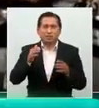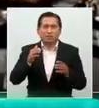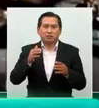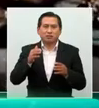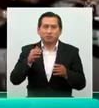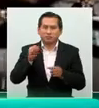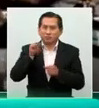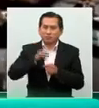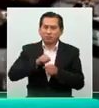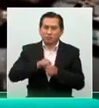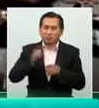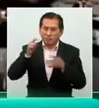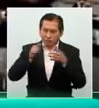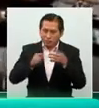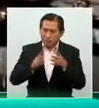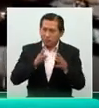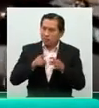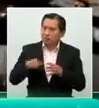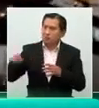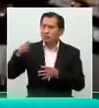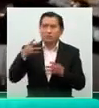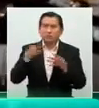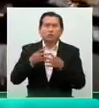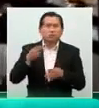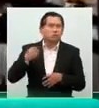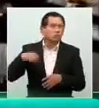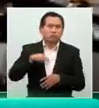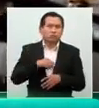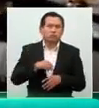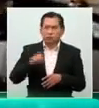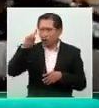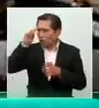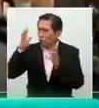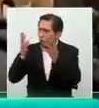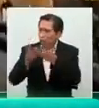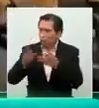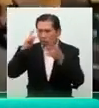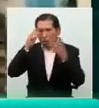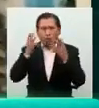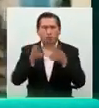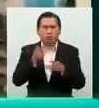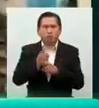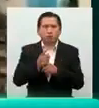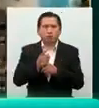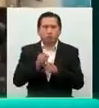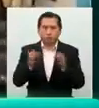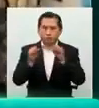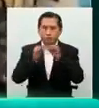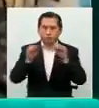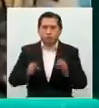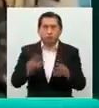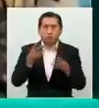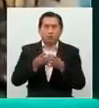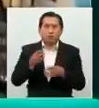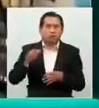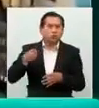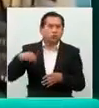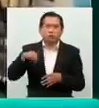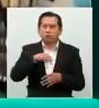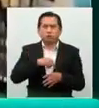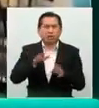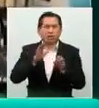Como se ha estado trabajando en todos los centros penitenciarios, hemos estado llegando a consenso. La administración penitenciaria nunca ha asumido una